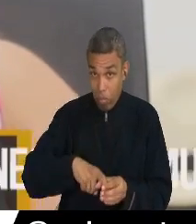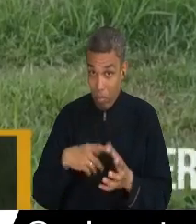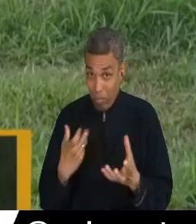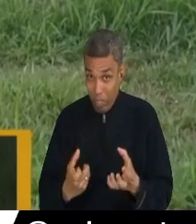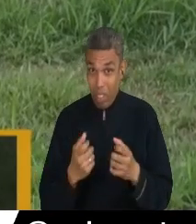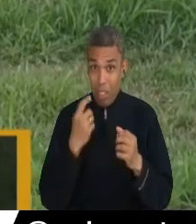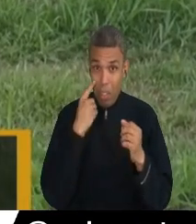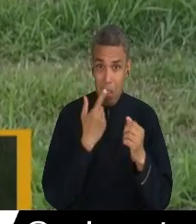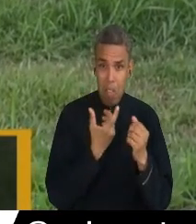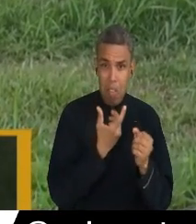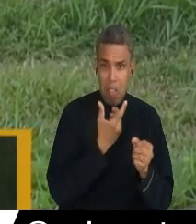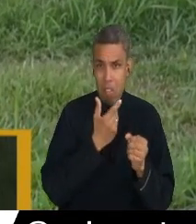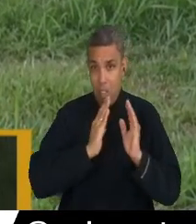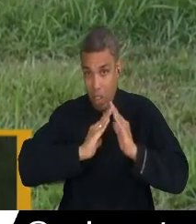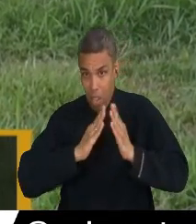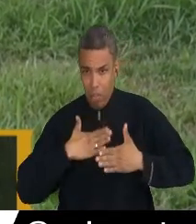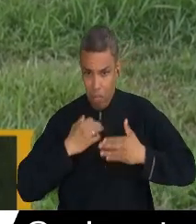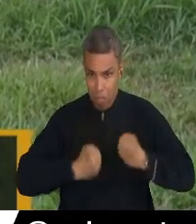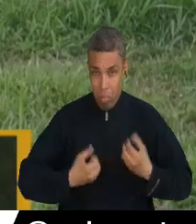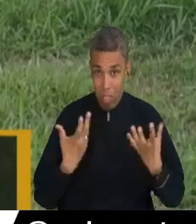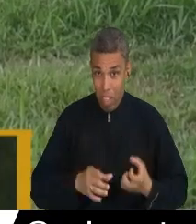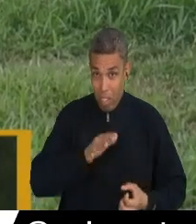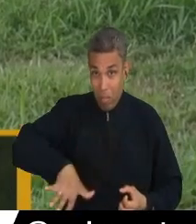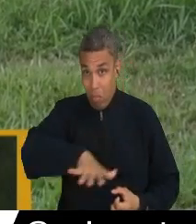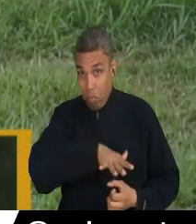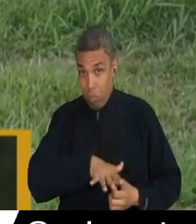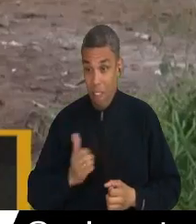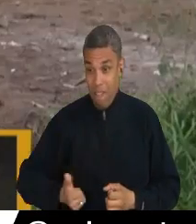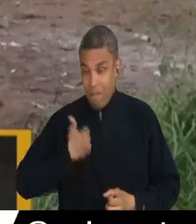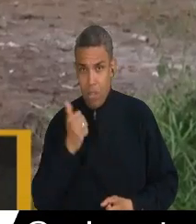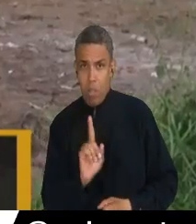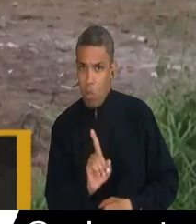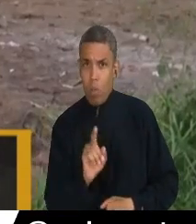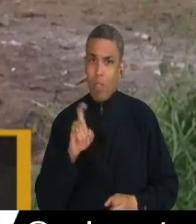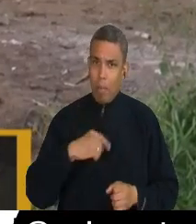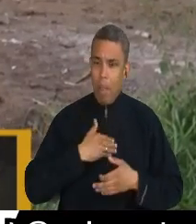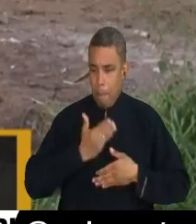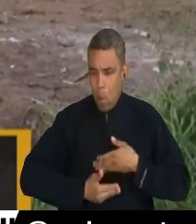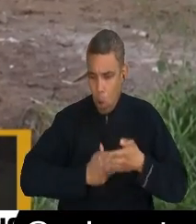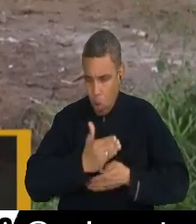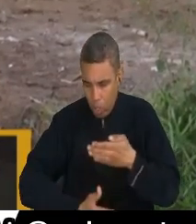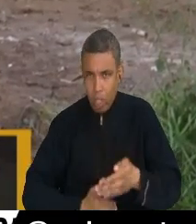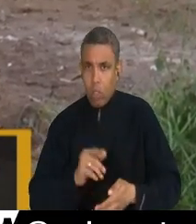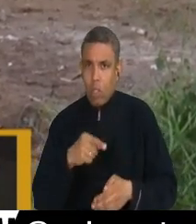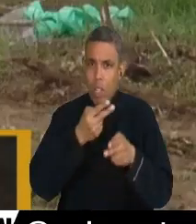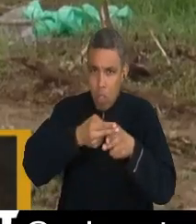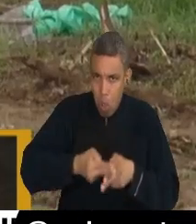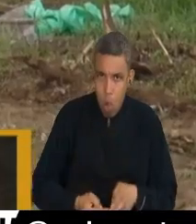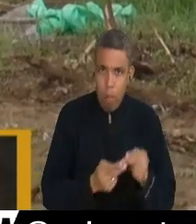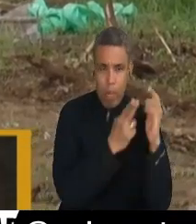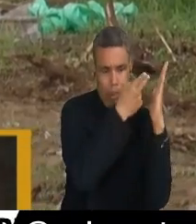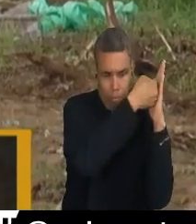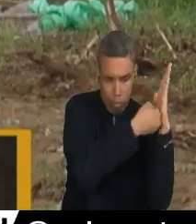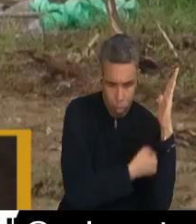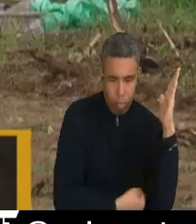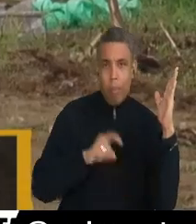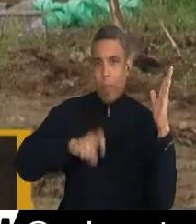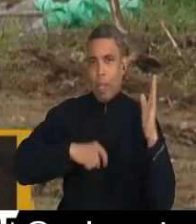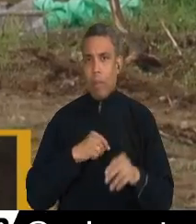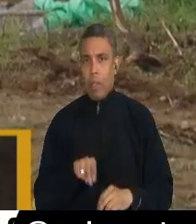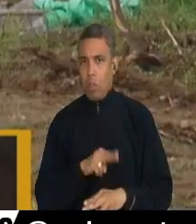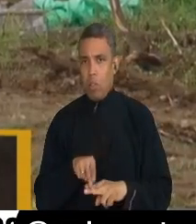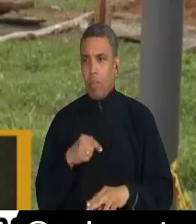de vivienda. Advirtió sobre la intervención con la fuerza pública en ese sector en caso de que las familias insistan en permanecer en esta zona donde,